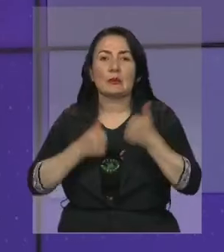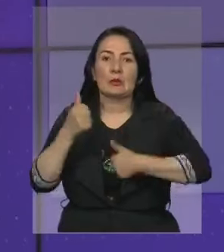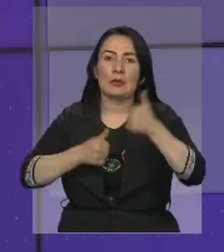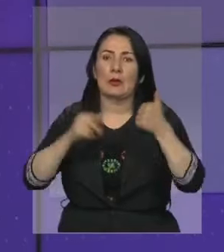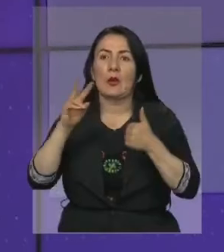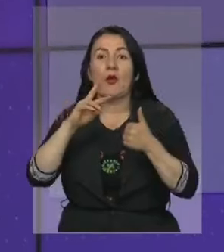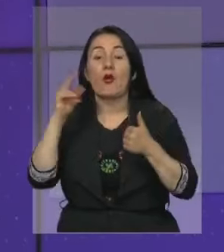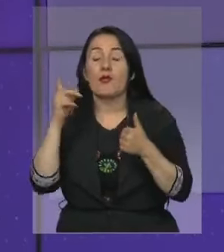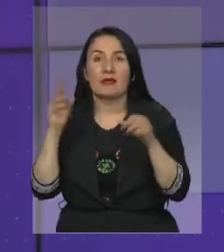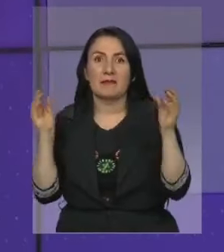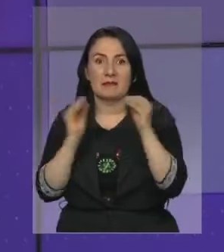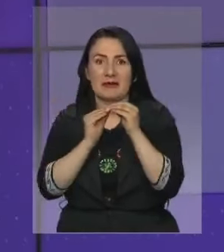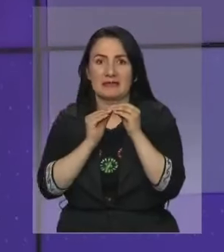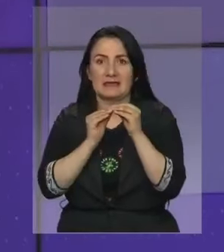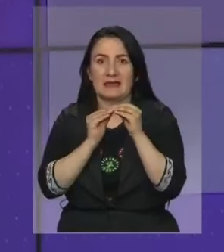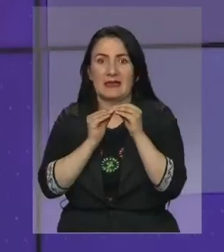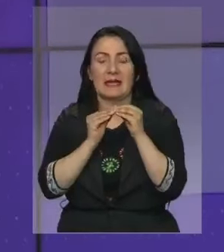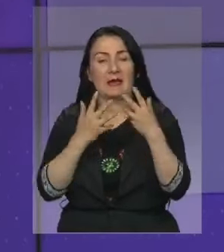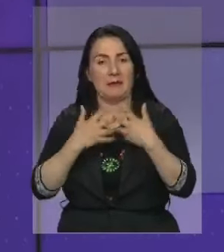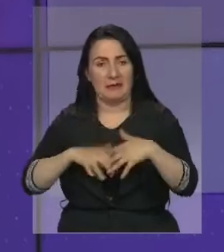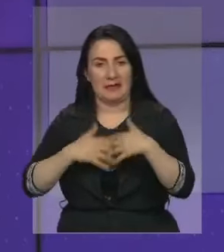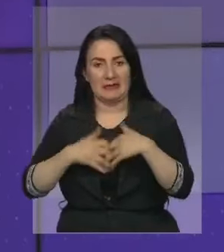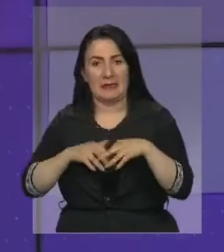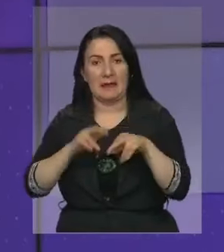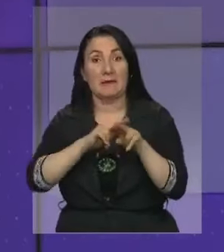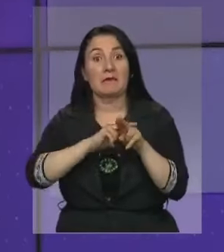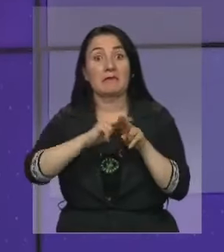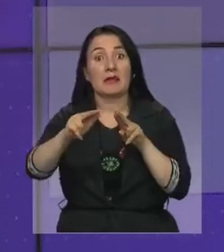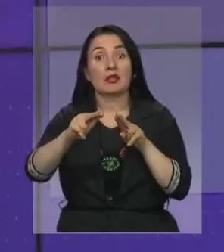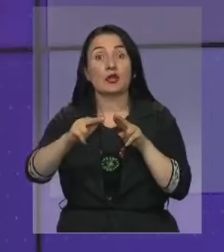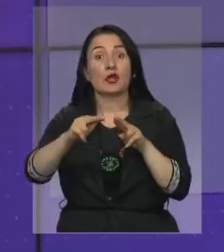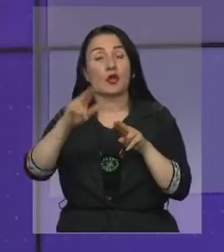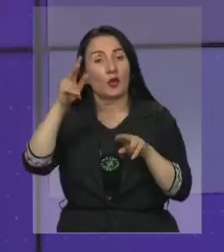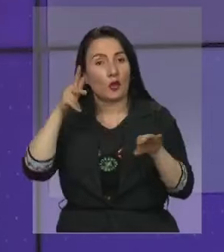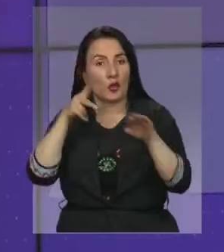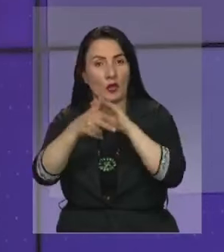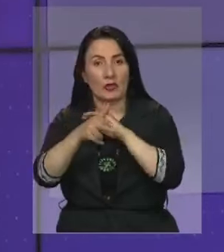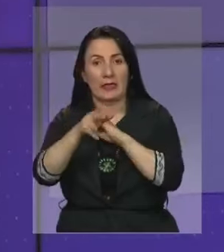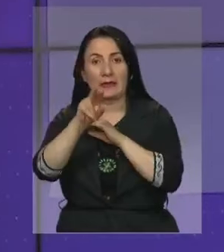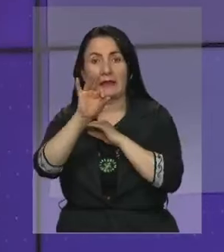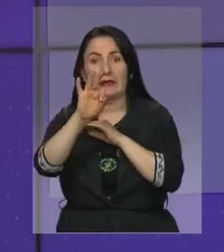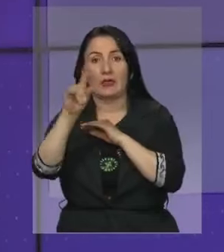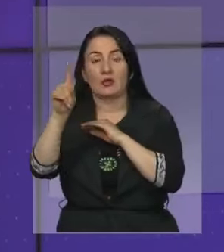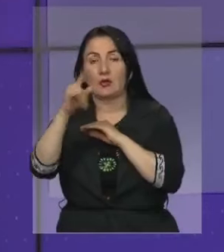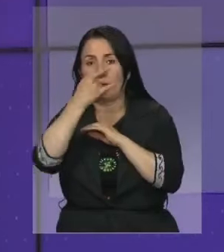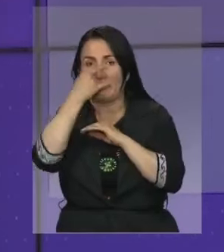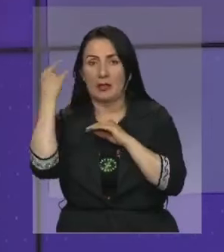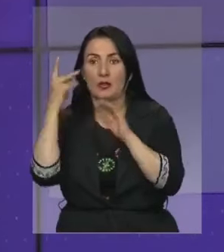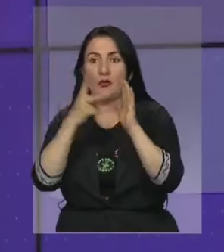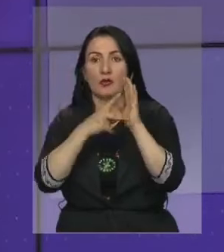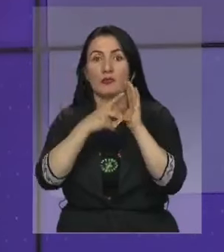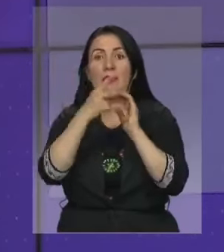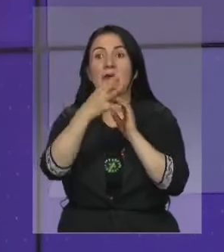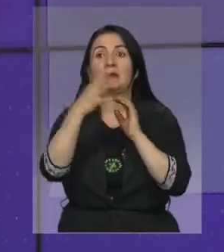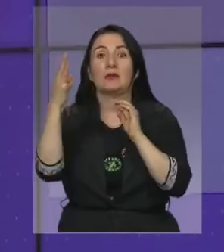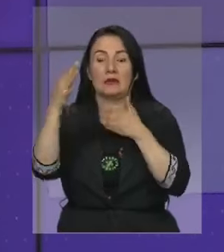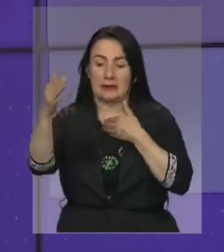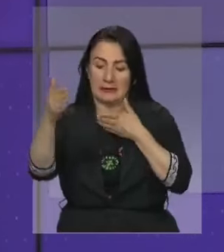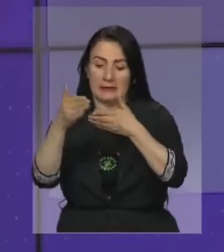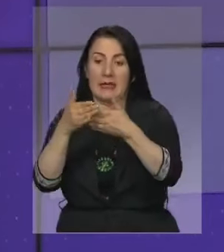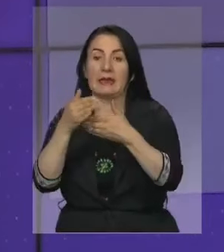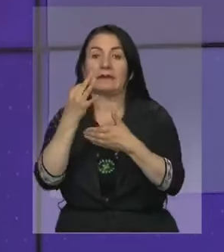otra que la genera mucho más. La empresa Metro informó que con corte al 31 de marzo de 2024, el proyecto ya alcanzó